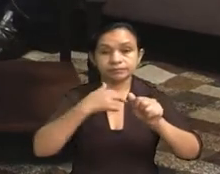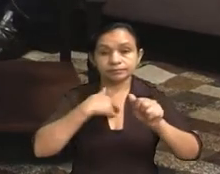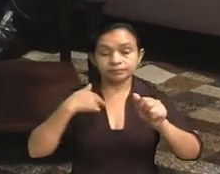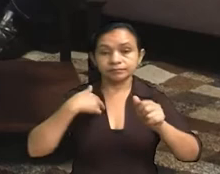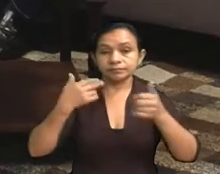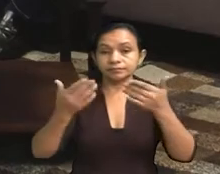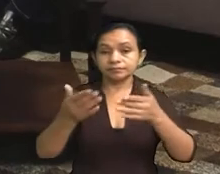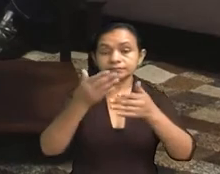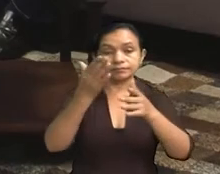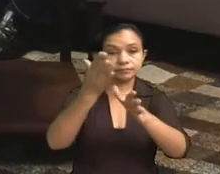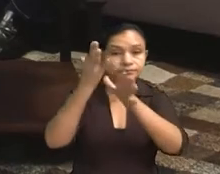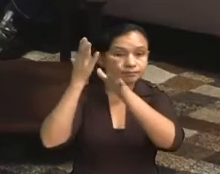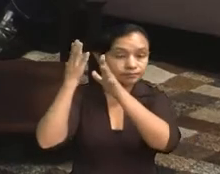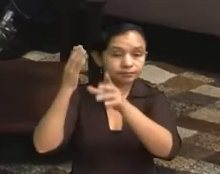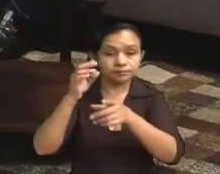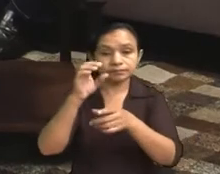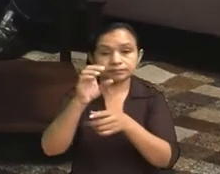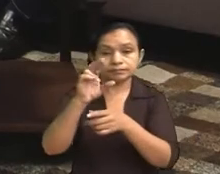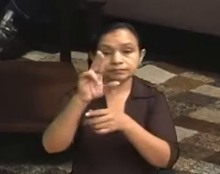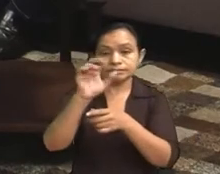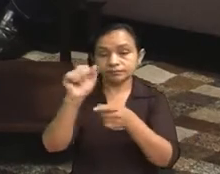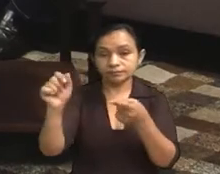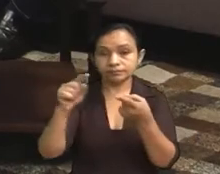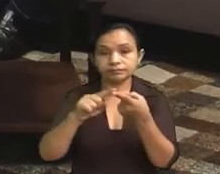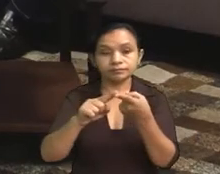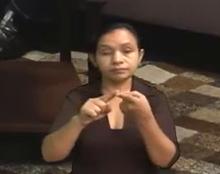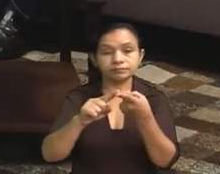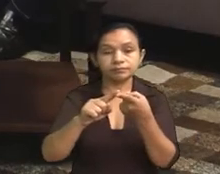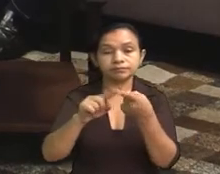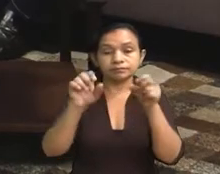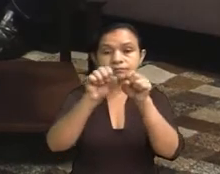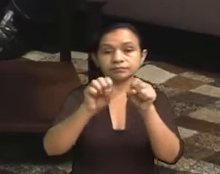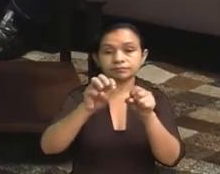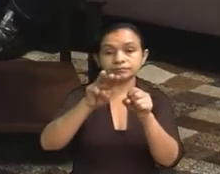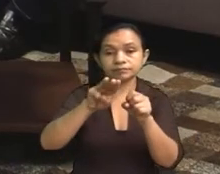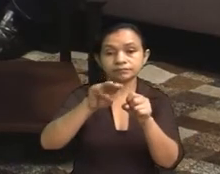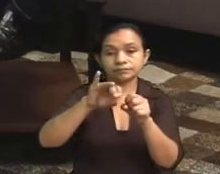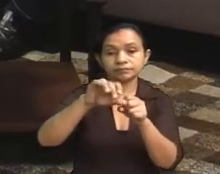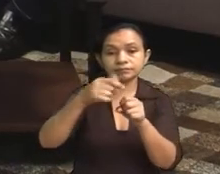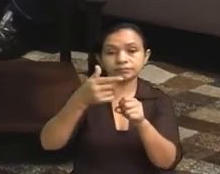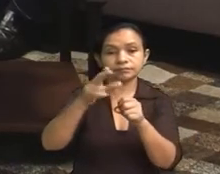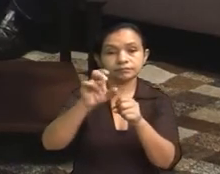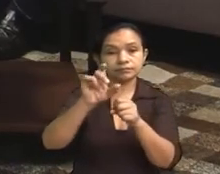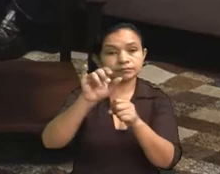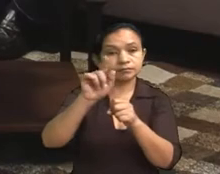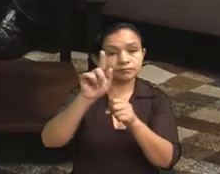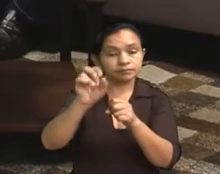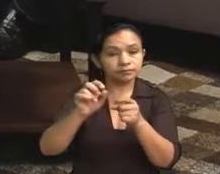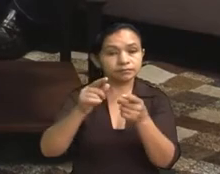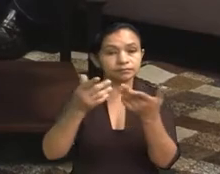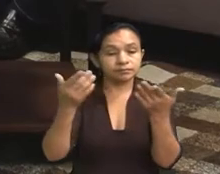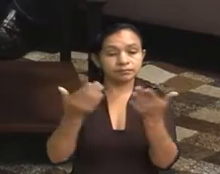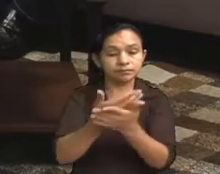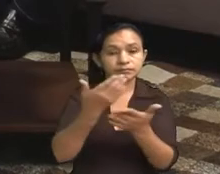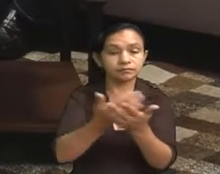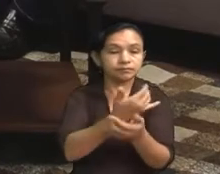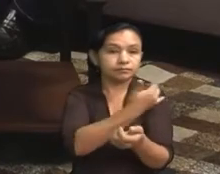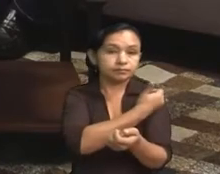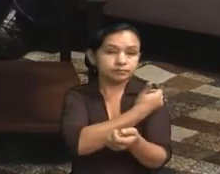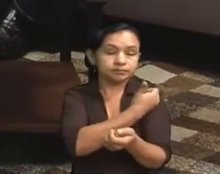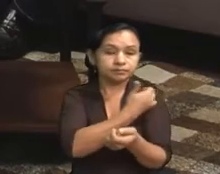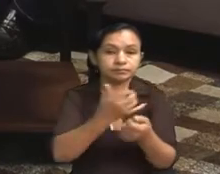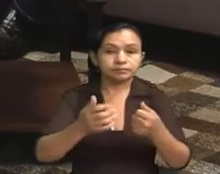mencioné el de San Juan del Sur, el del CUA, el de San Miguelito, etcétera. Pero estos que te menciono son nuevos hospitales